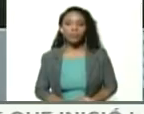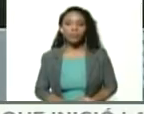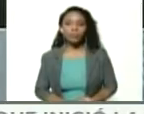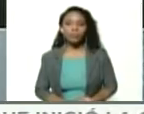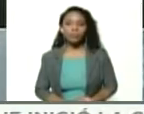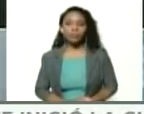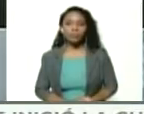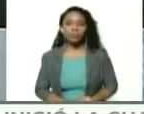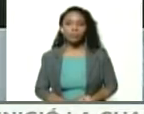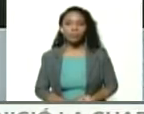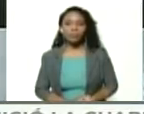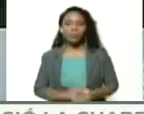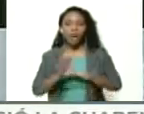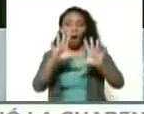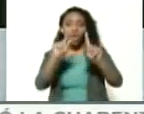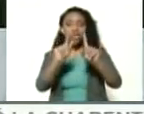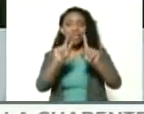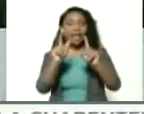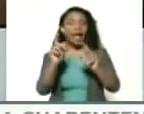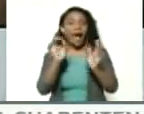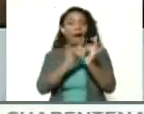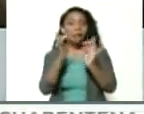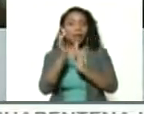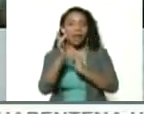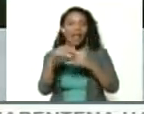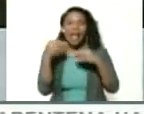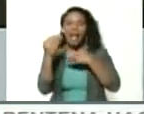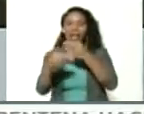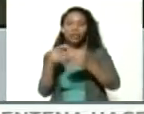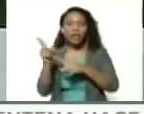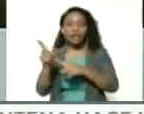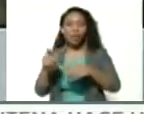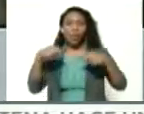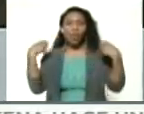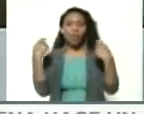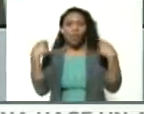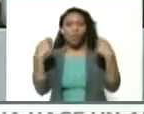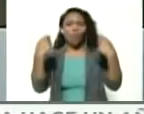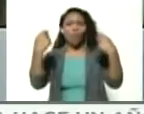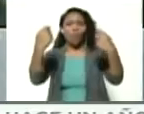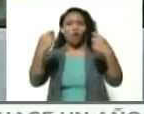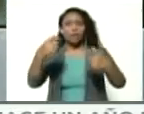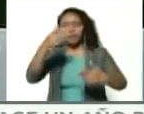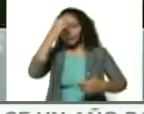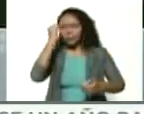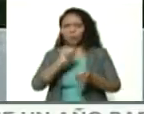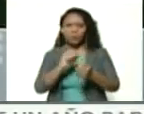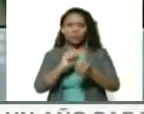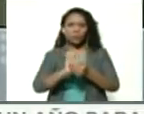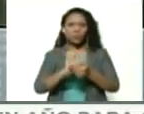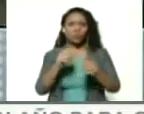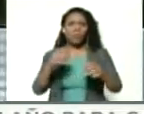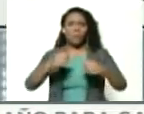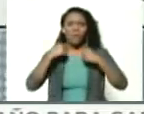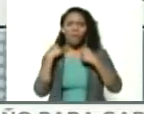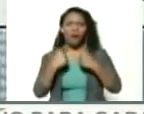11 de abril estuvo precedido de una campaña brutal de Fedecámaras.